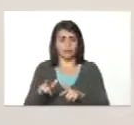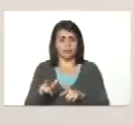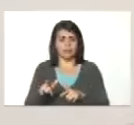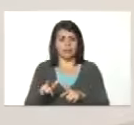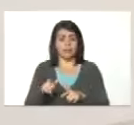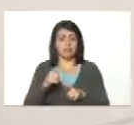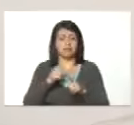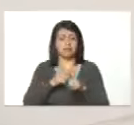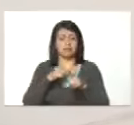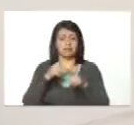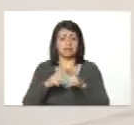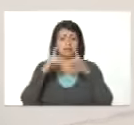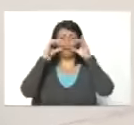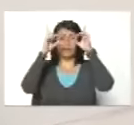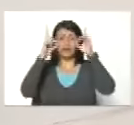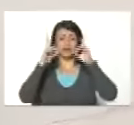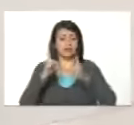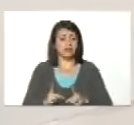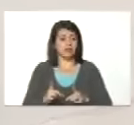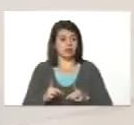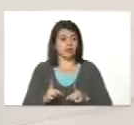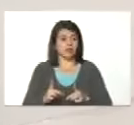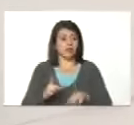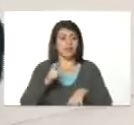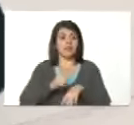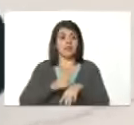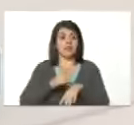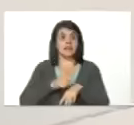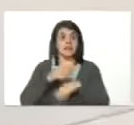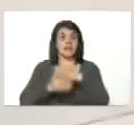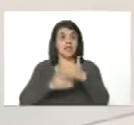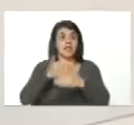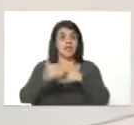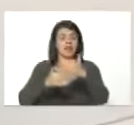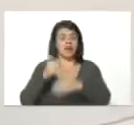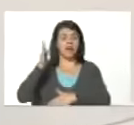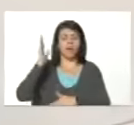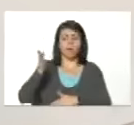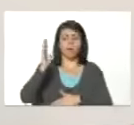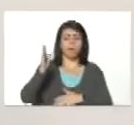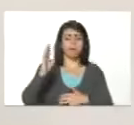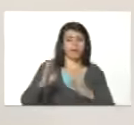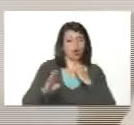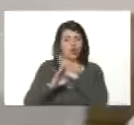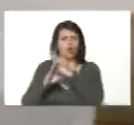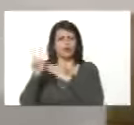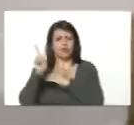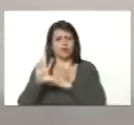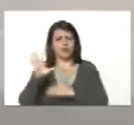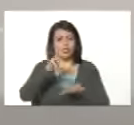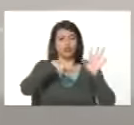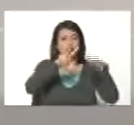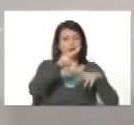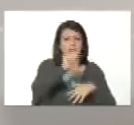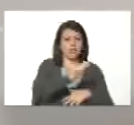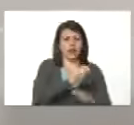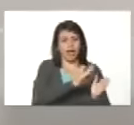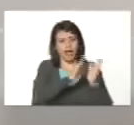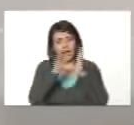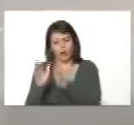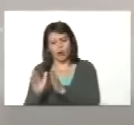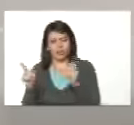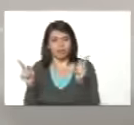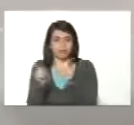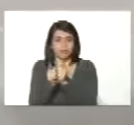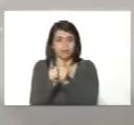entonces decidimos reducir el tiempo de consideración de las sanciones contra Venezuela de 12 meses a 6